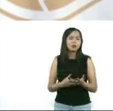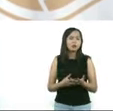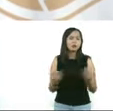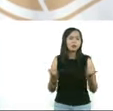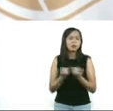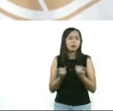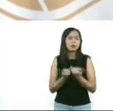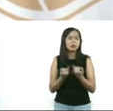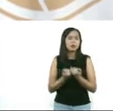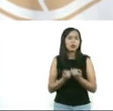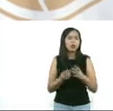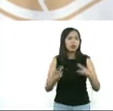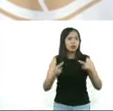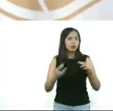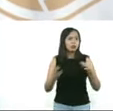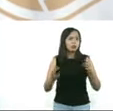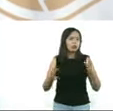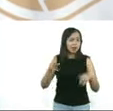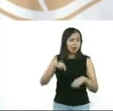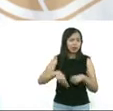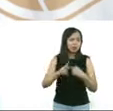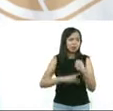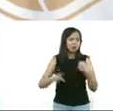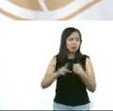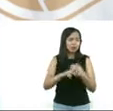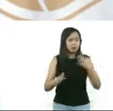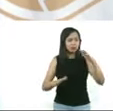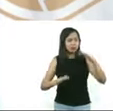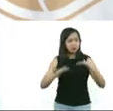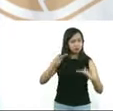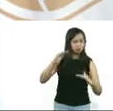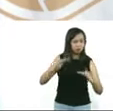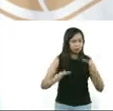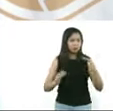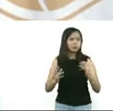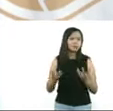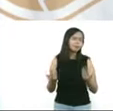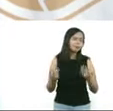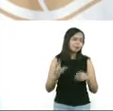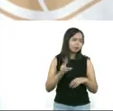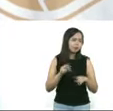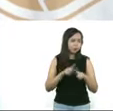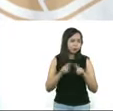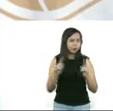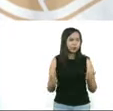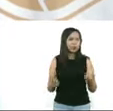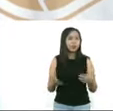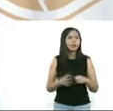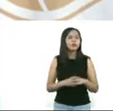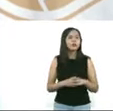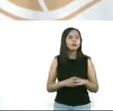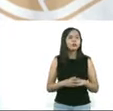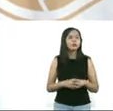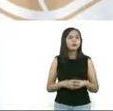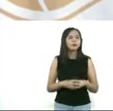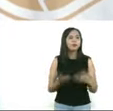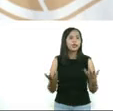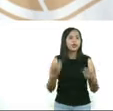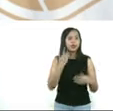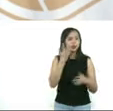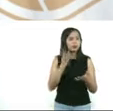de inestabilidad en el país. Todo lo contrario, todo lo contrario. Se está dando